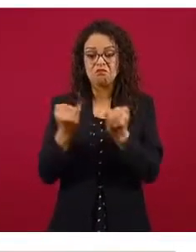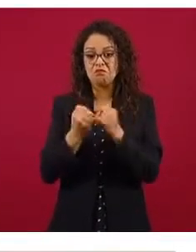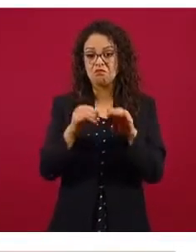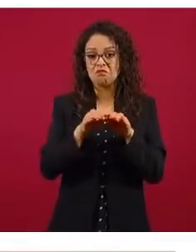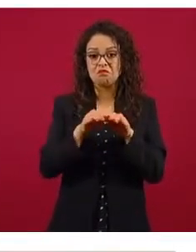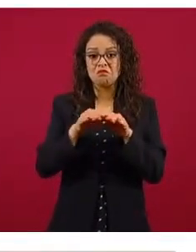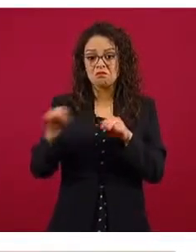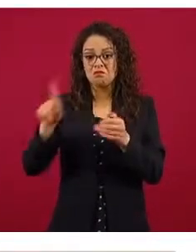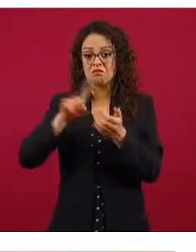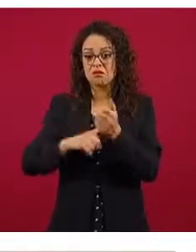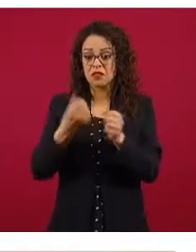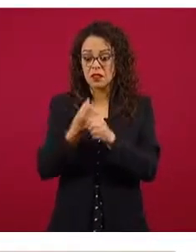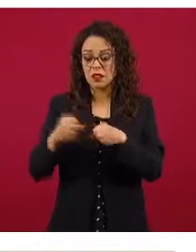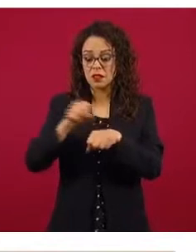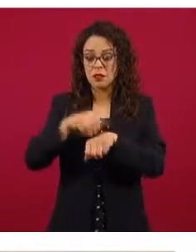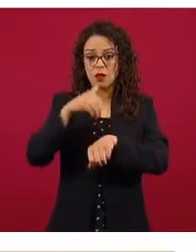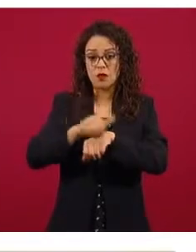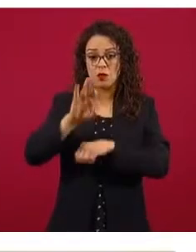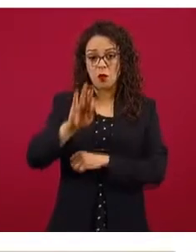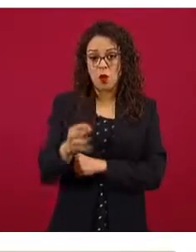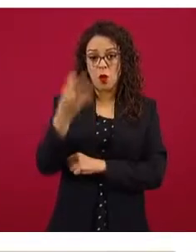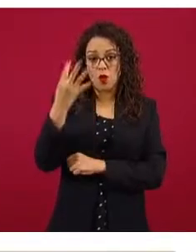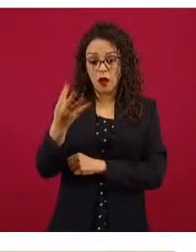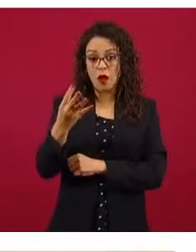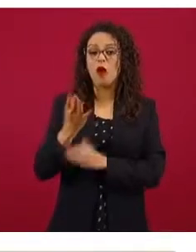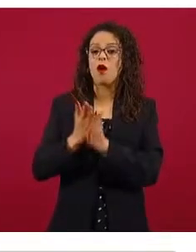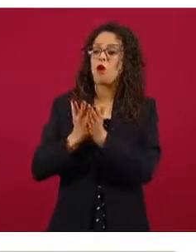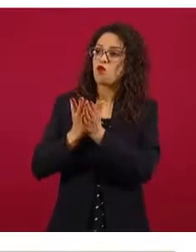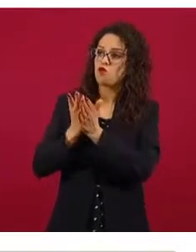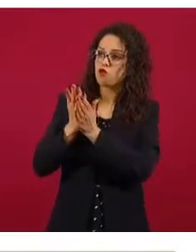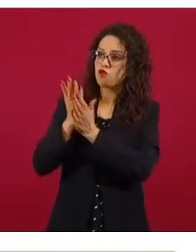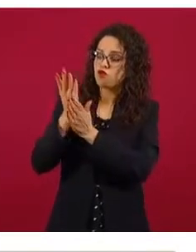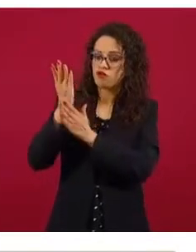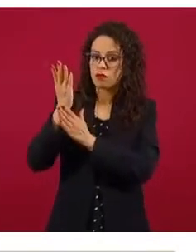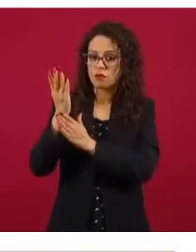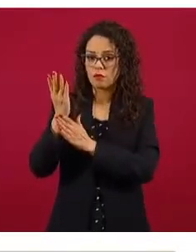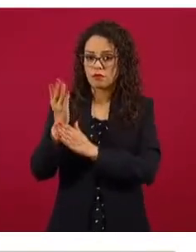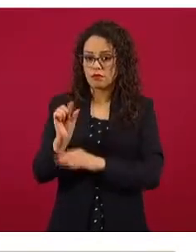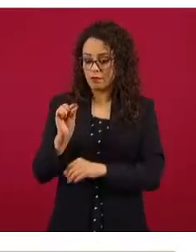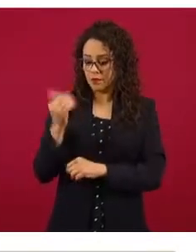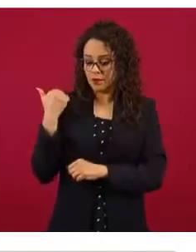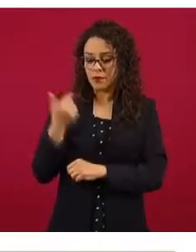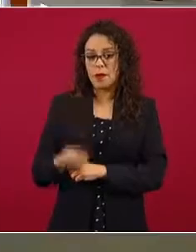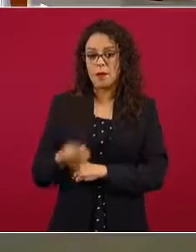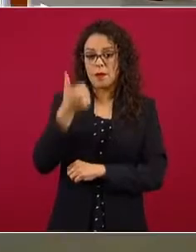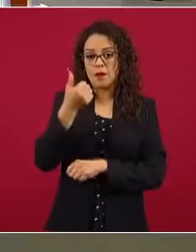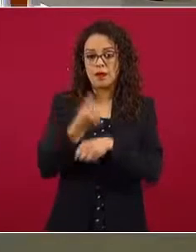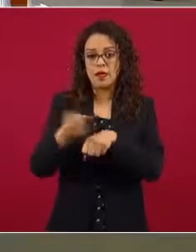de ascenso desde la semana 44 y apenas la primera semana de reducción. La siguiente.